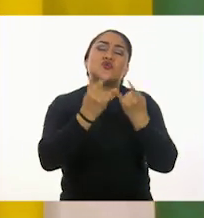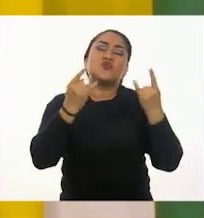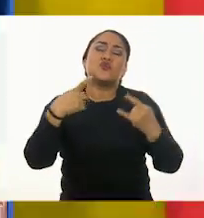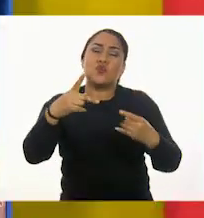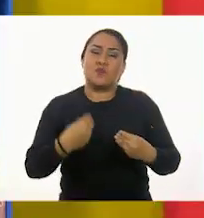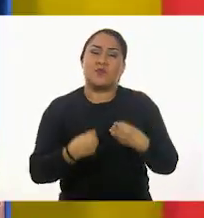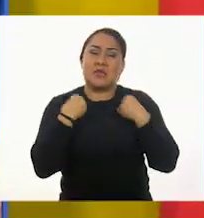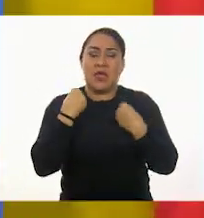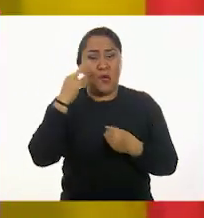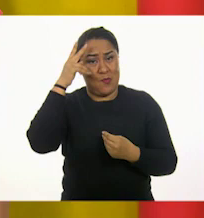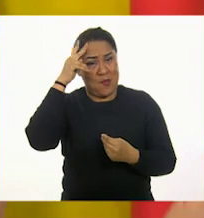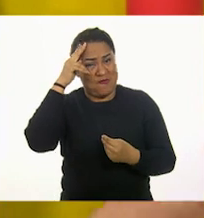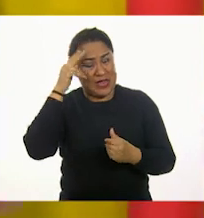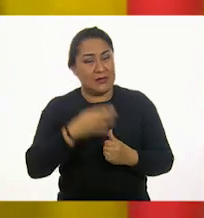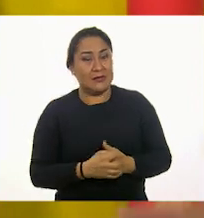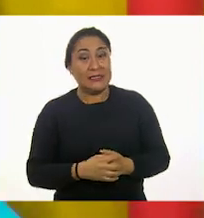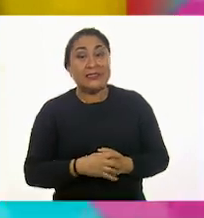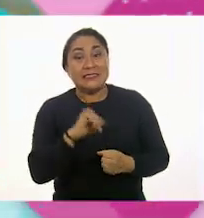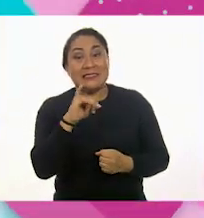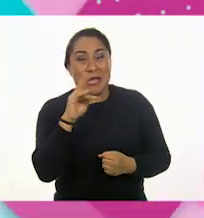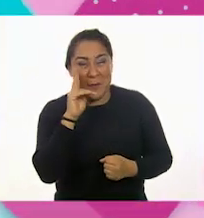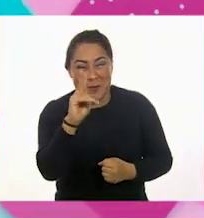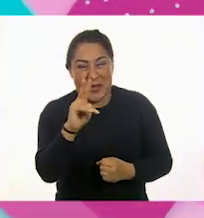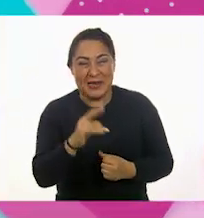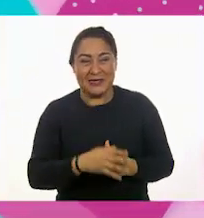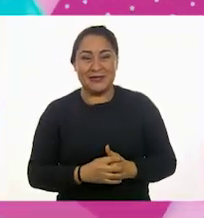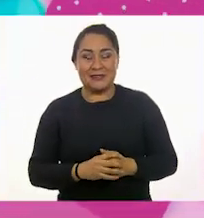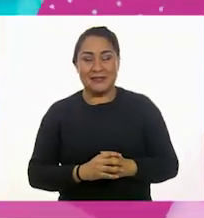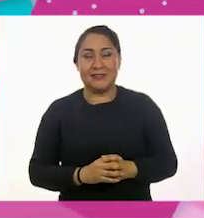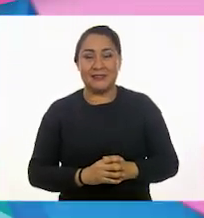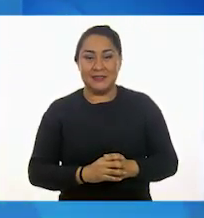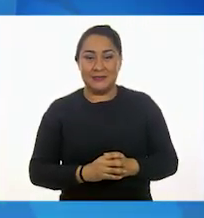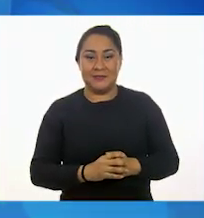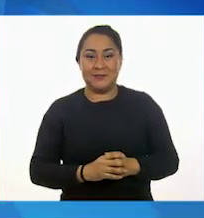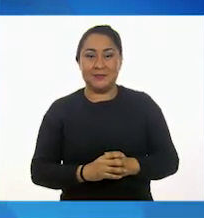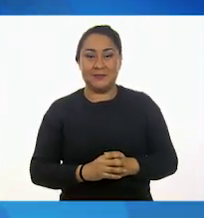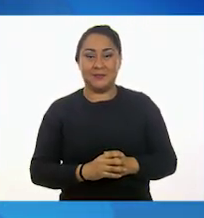Díaz. Vamos a verlo. Vamos a verlo.